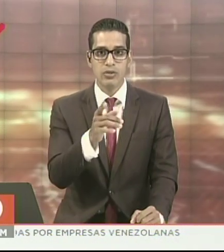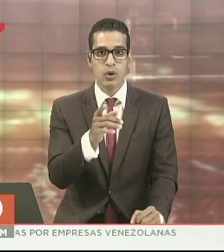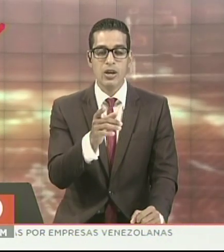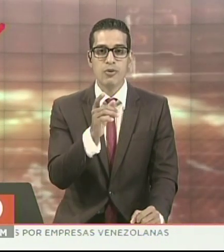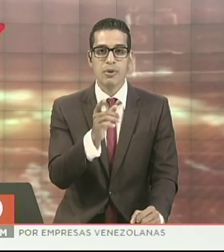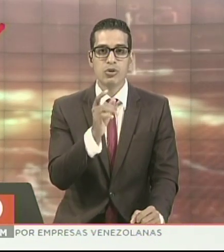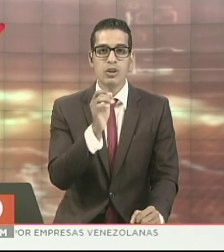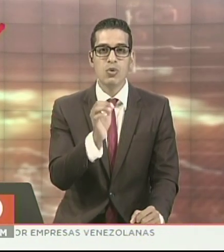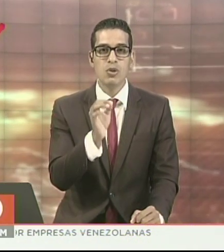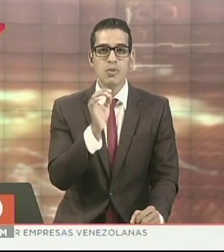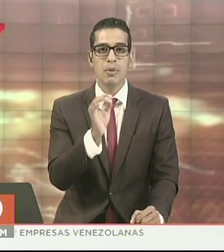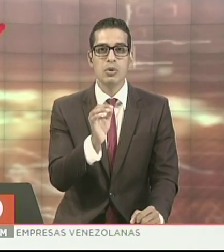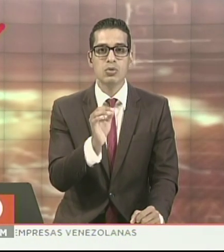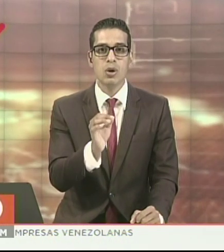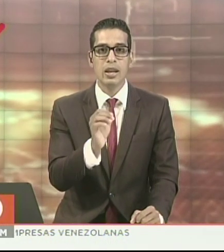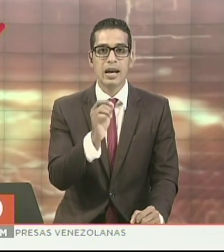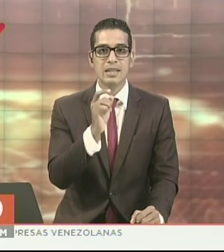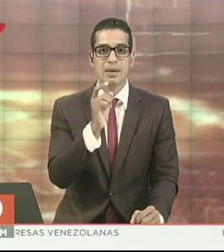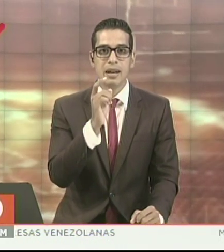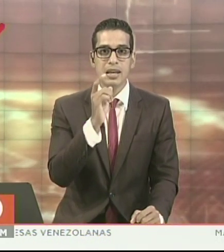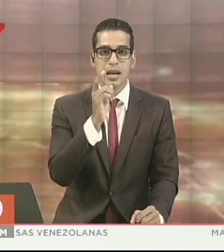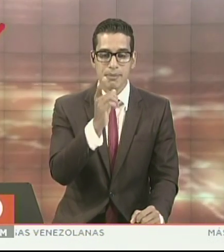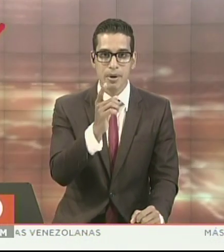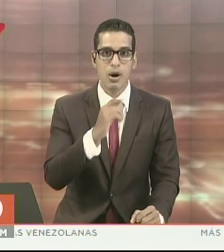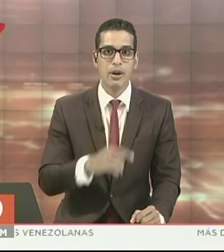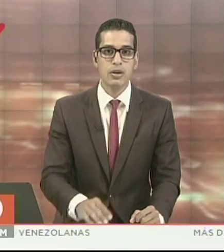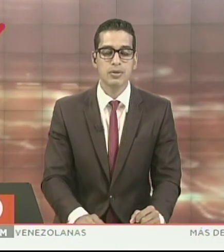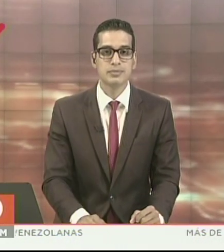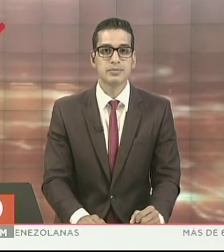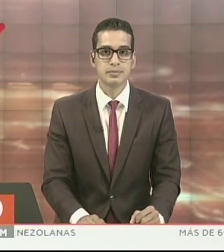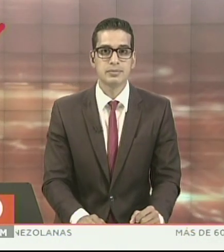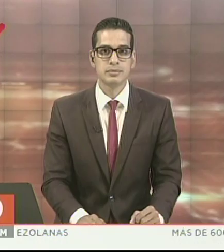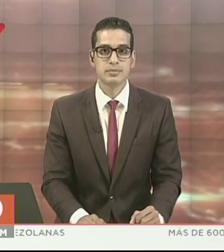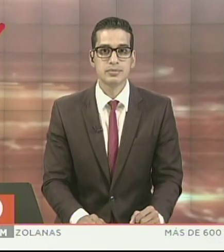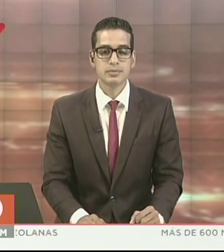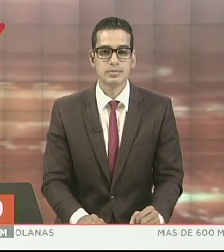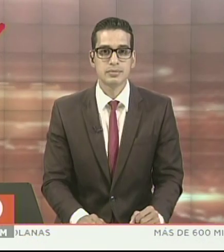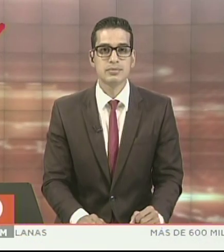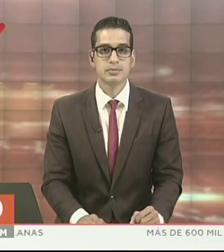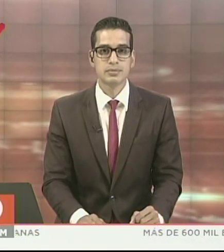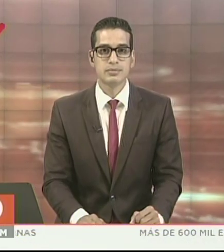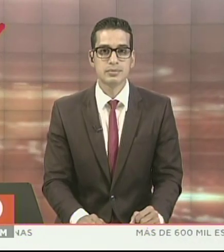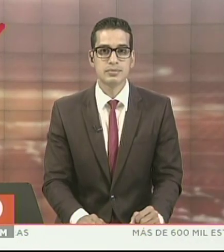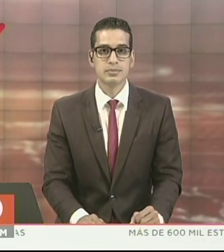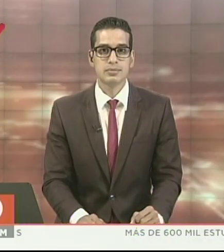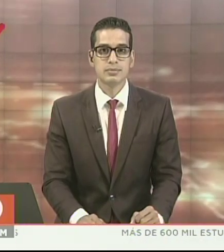Los encontramos en el volcán Cerro De Negro, último uno de minuto los en la volcanes Casa más Amarilla. jóvenes de Vamos a ver. Colombia.